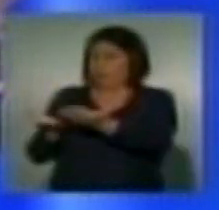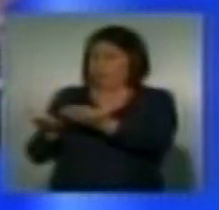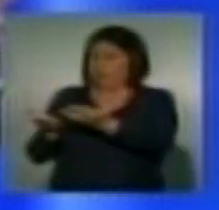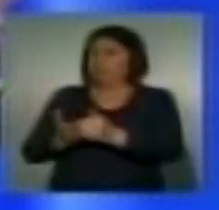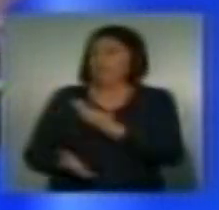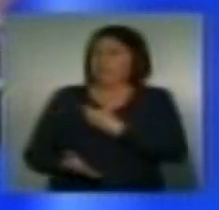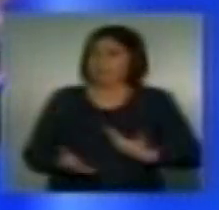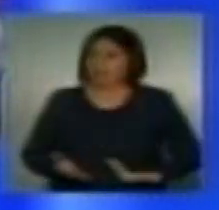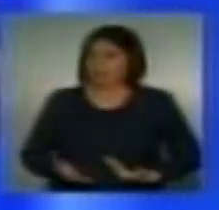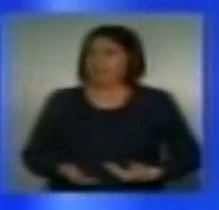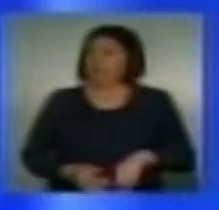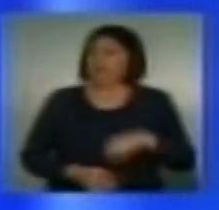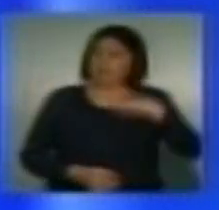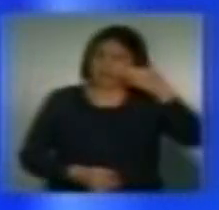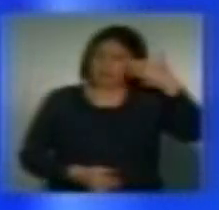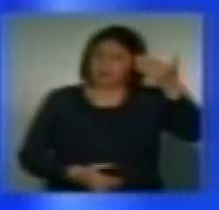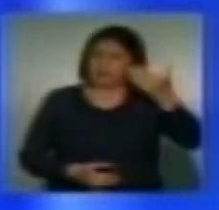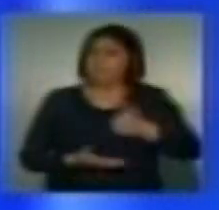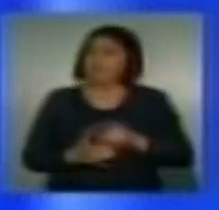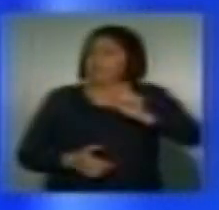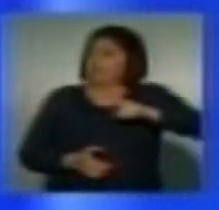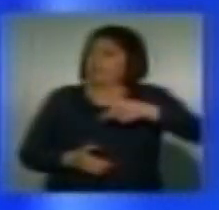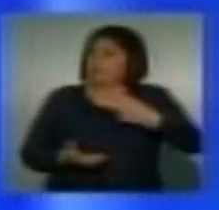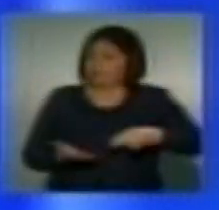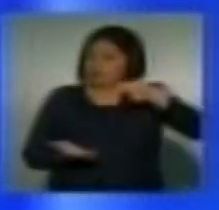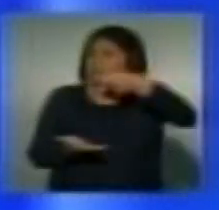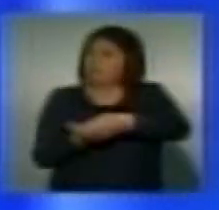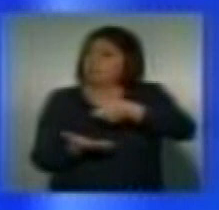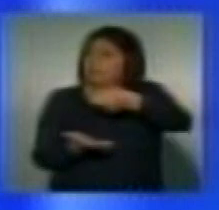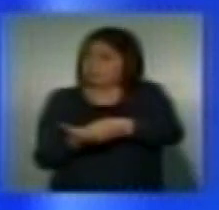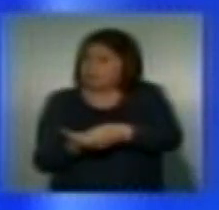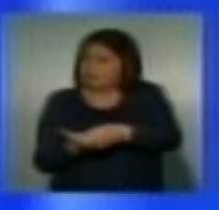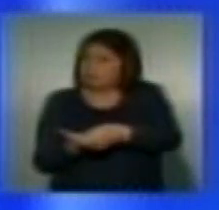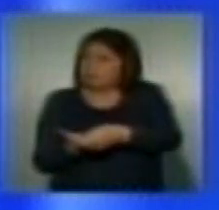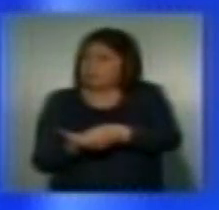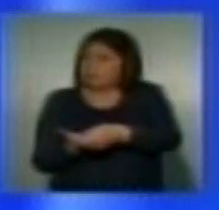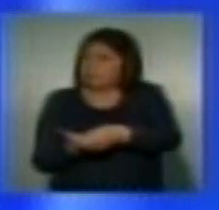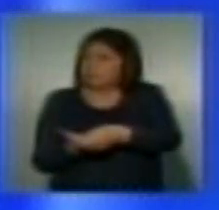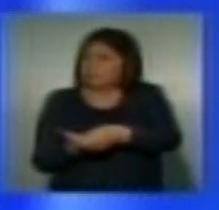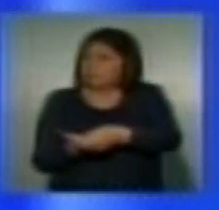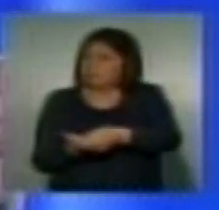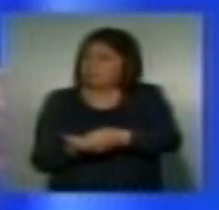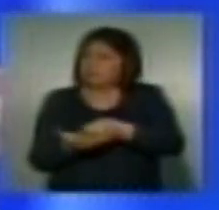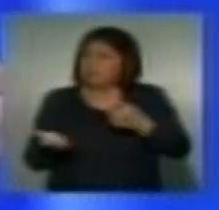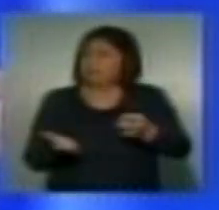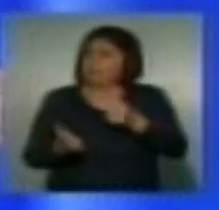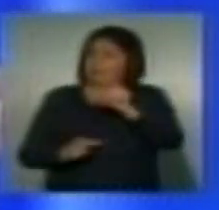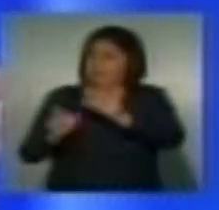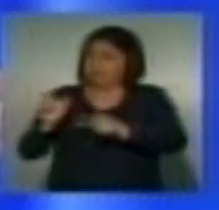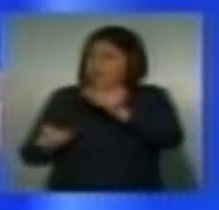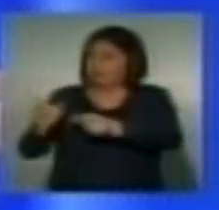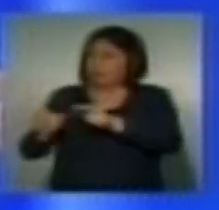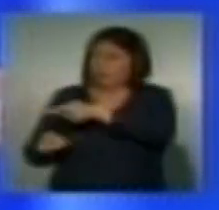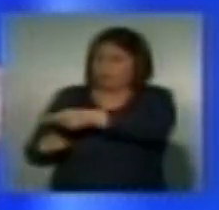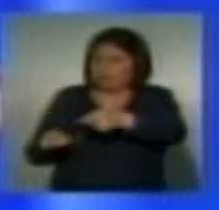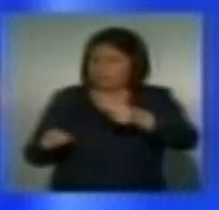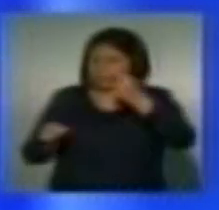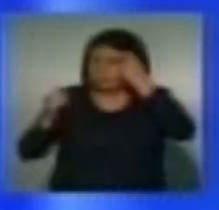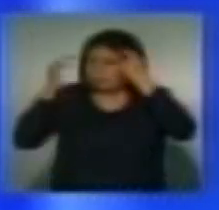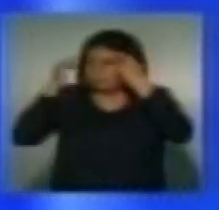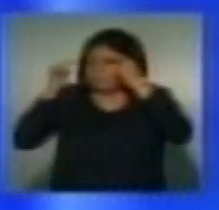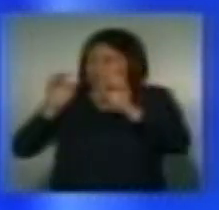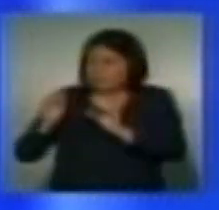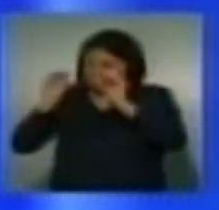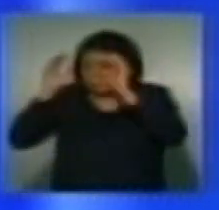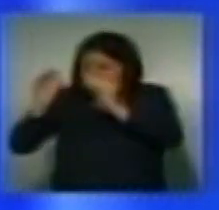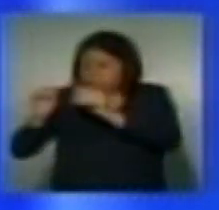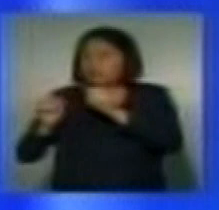García pero necesitamos invertir en la mente de nuestra gente porque